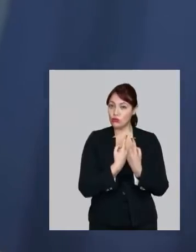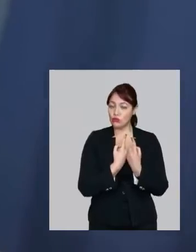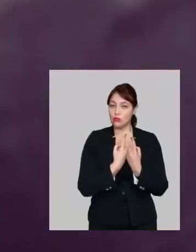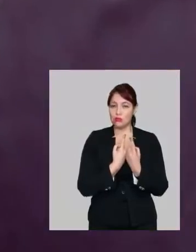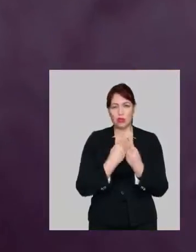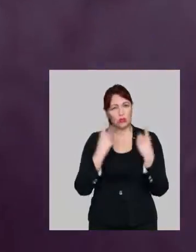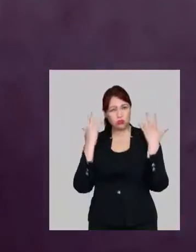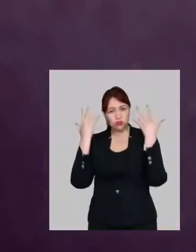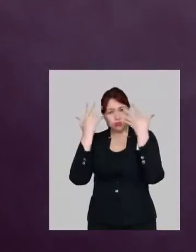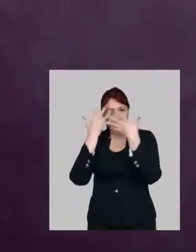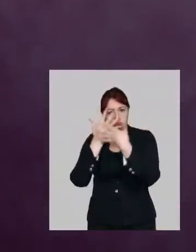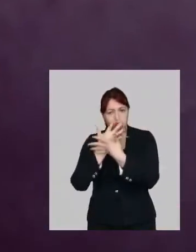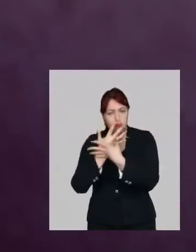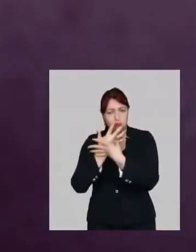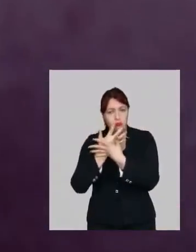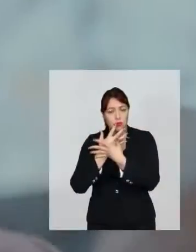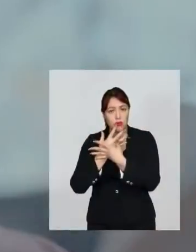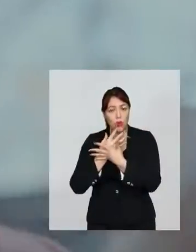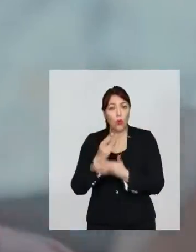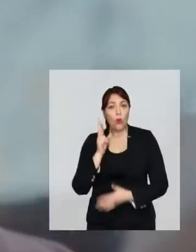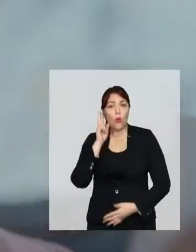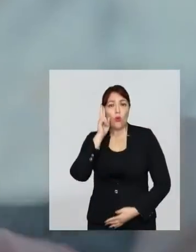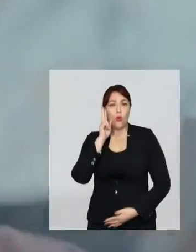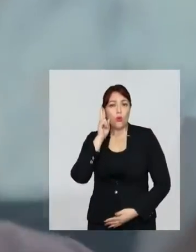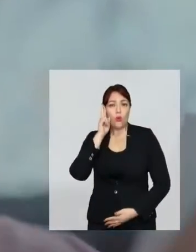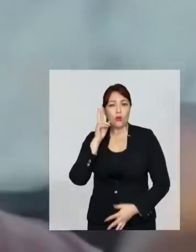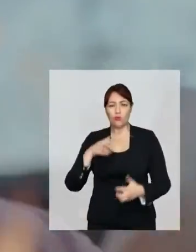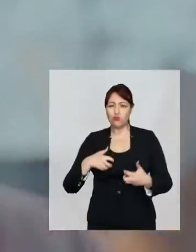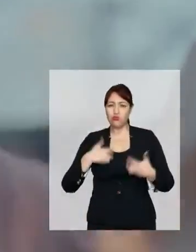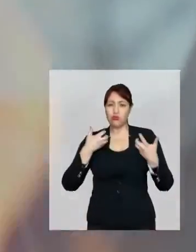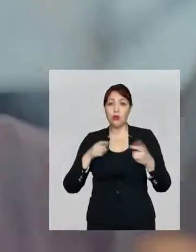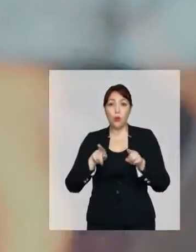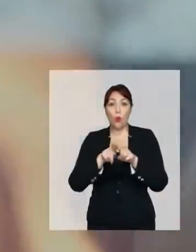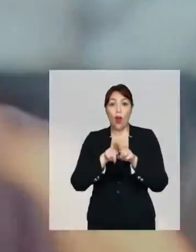nubla. Un recuerdo con rabia es rencor.